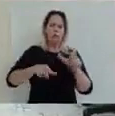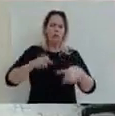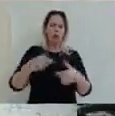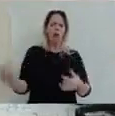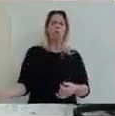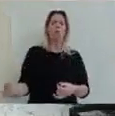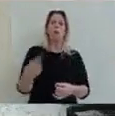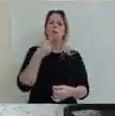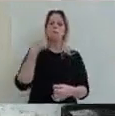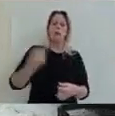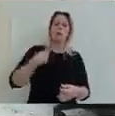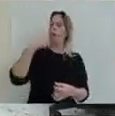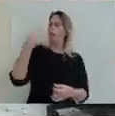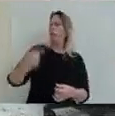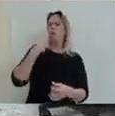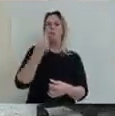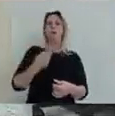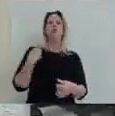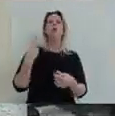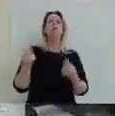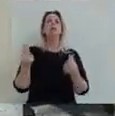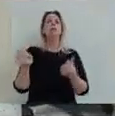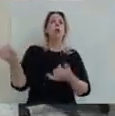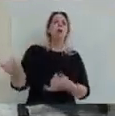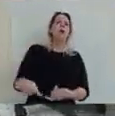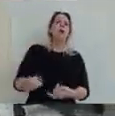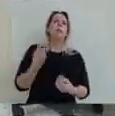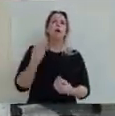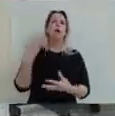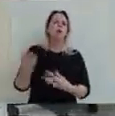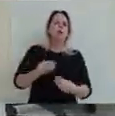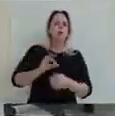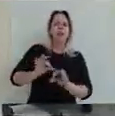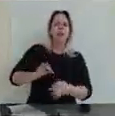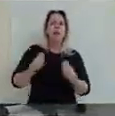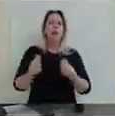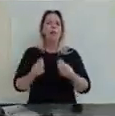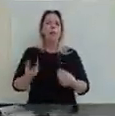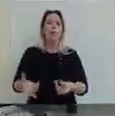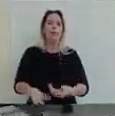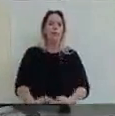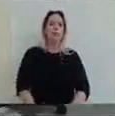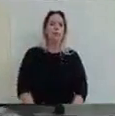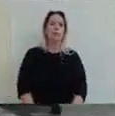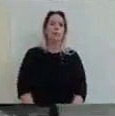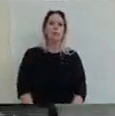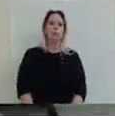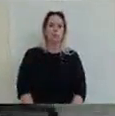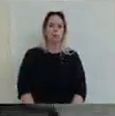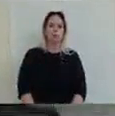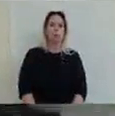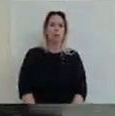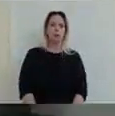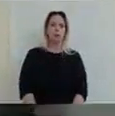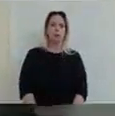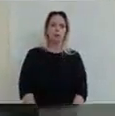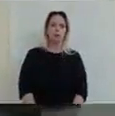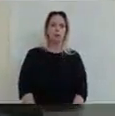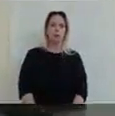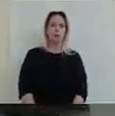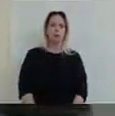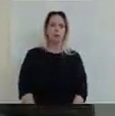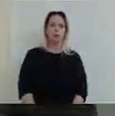un detalle para poder decirles, miren, estos fondos ya no están disponibles porque se gastaron en tal y tal y tal cosa, me parece que